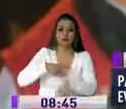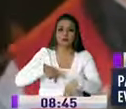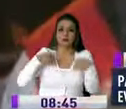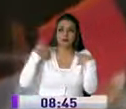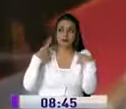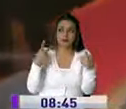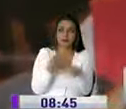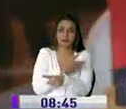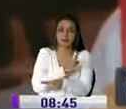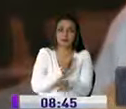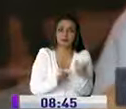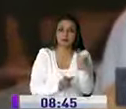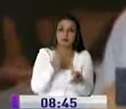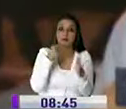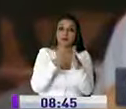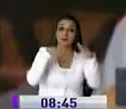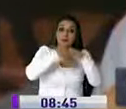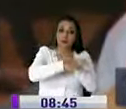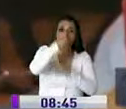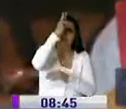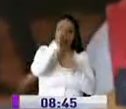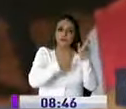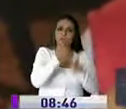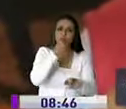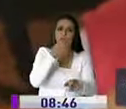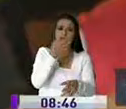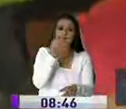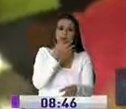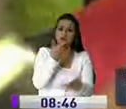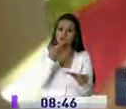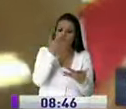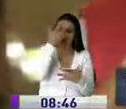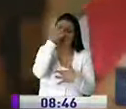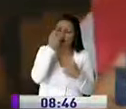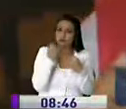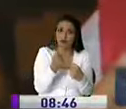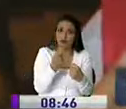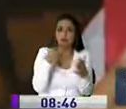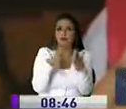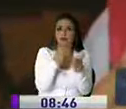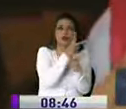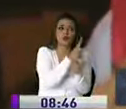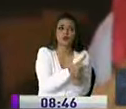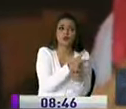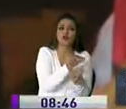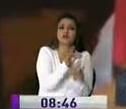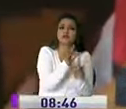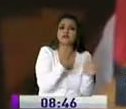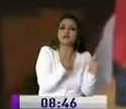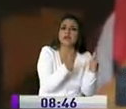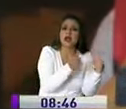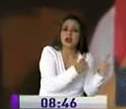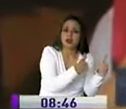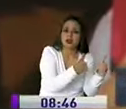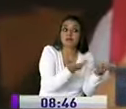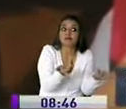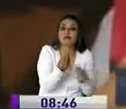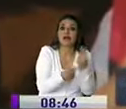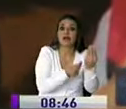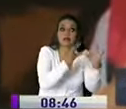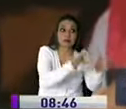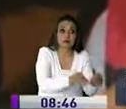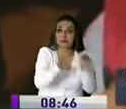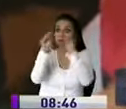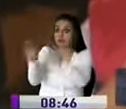gente, ¿no? Hay al interior gente que está quebrantada su salud. En este momento mismo hay gente que está en cuidados intensivos,